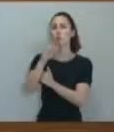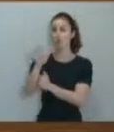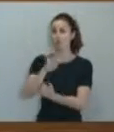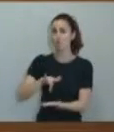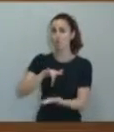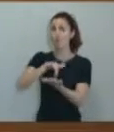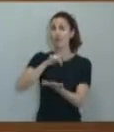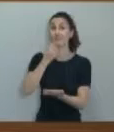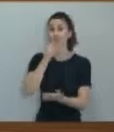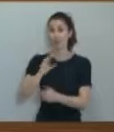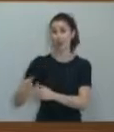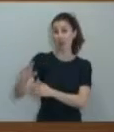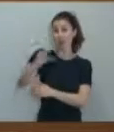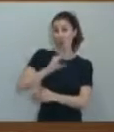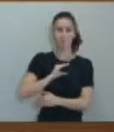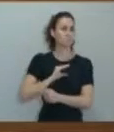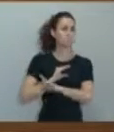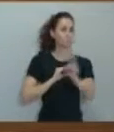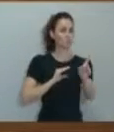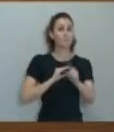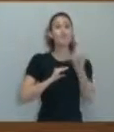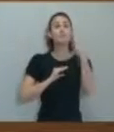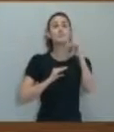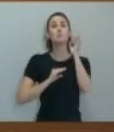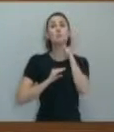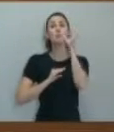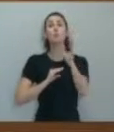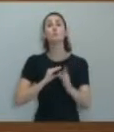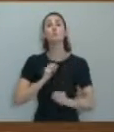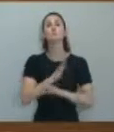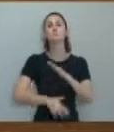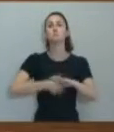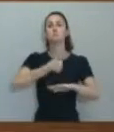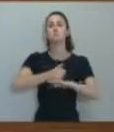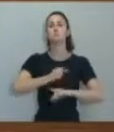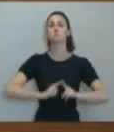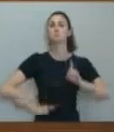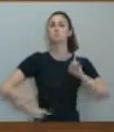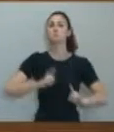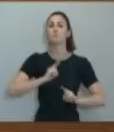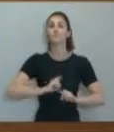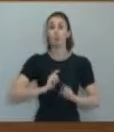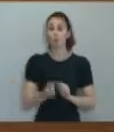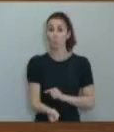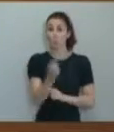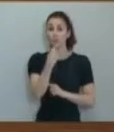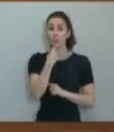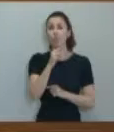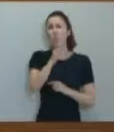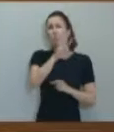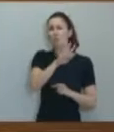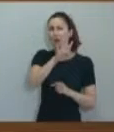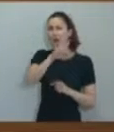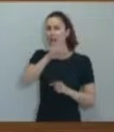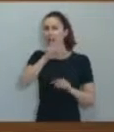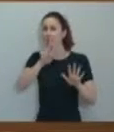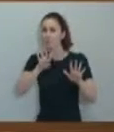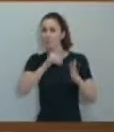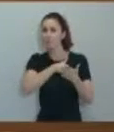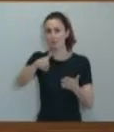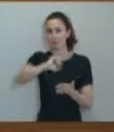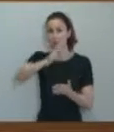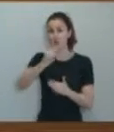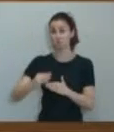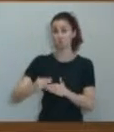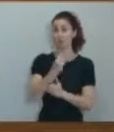Y si no recibimos eso, ya sabemos que la autoridad portuaria no va a recibir del orden de 49, algo más de 49 millones de